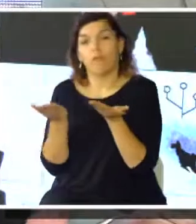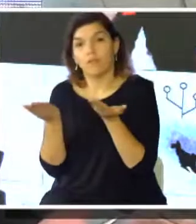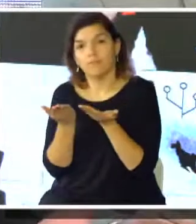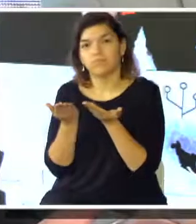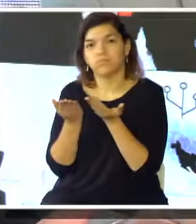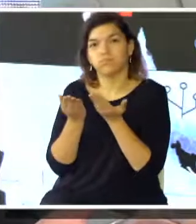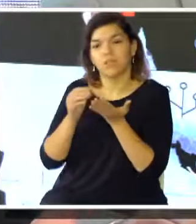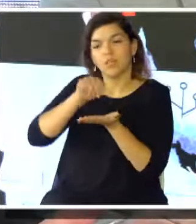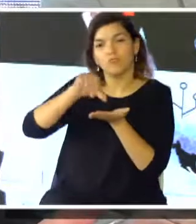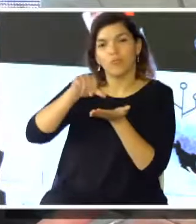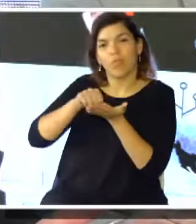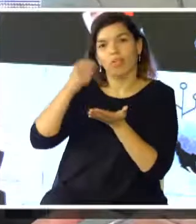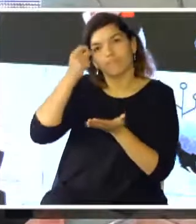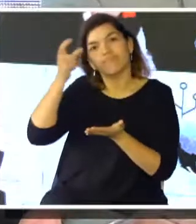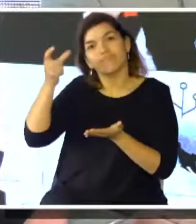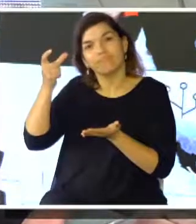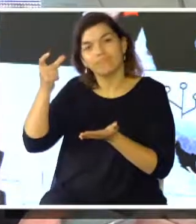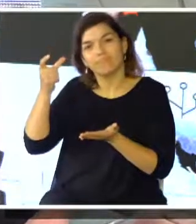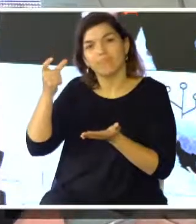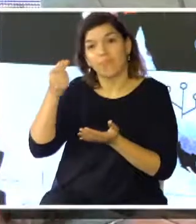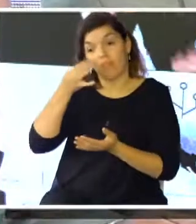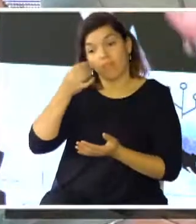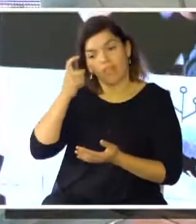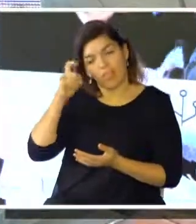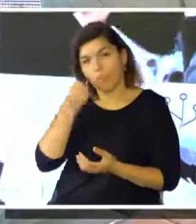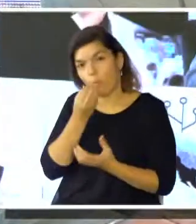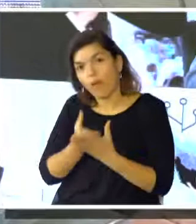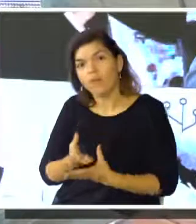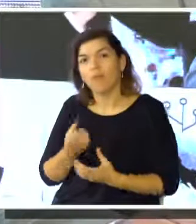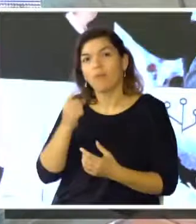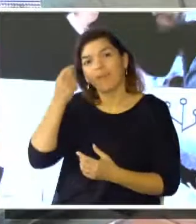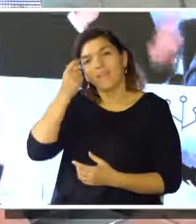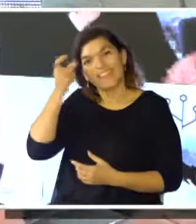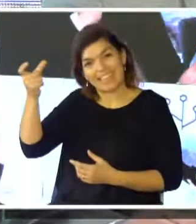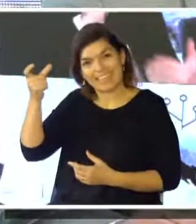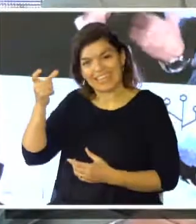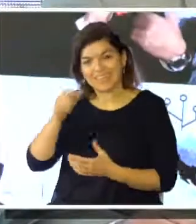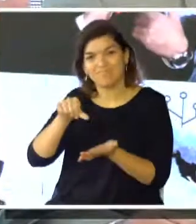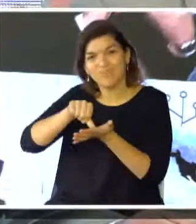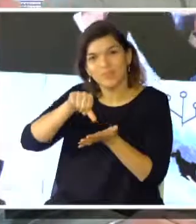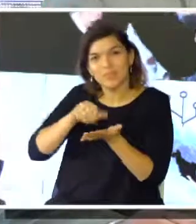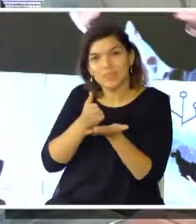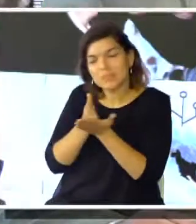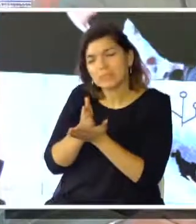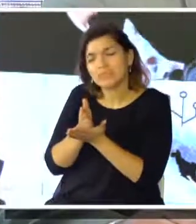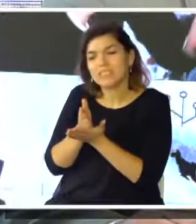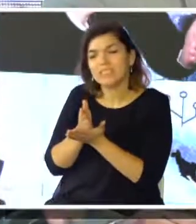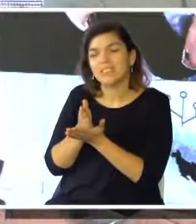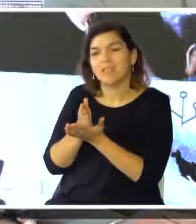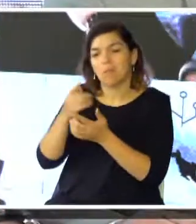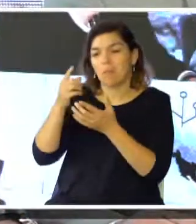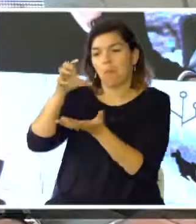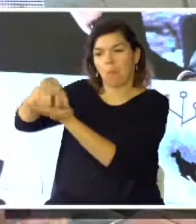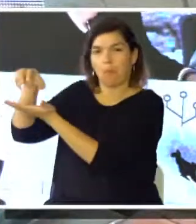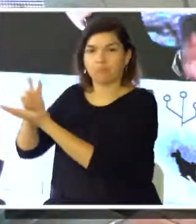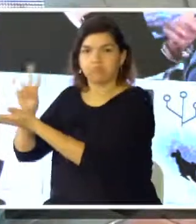ciudades conscientes la verdad que está bueno esto de ciudades inteligentes yo siempre soy contreras en cada lugar a dónde